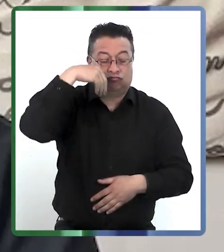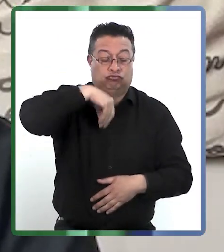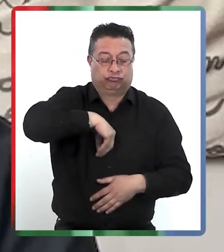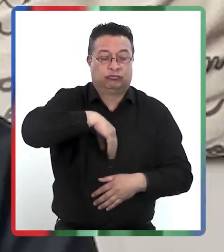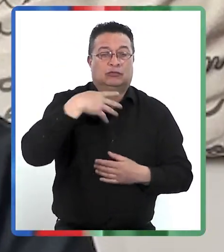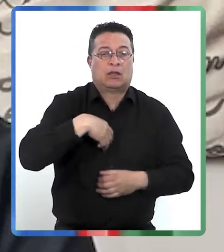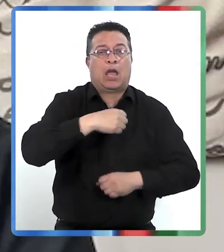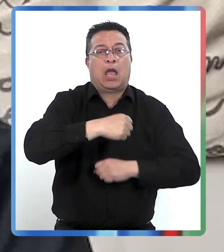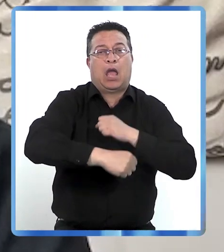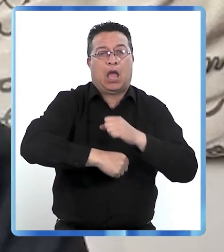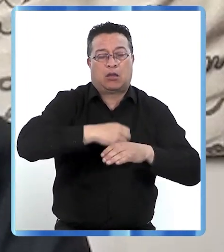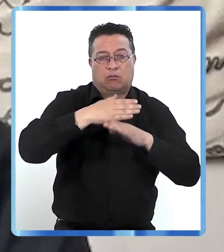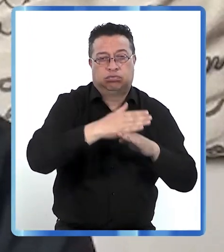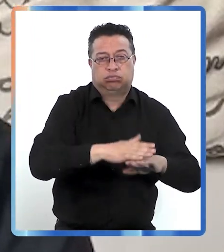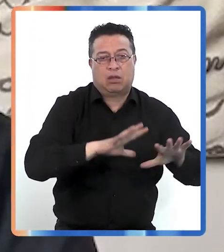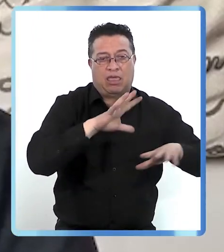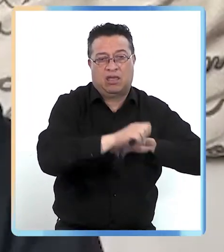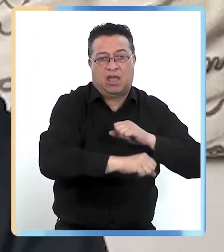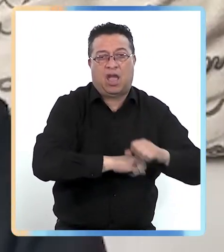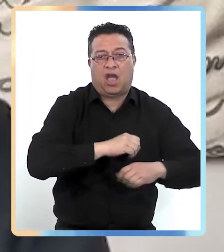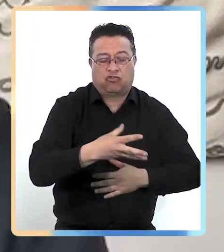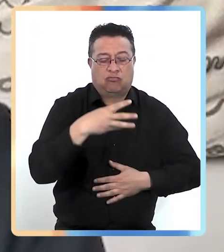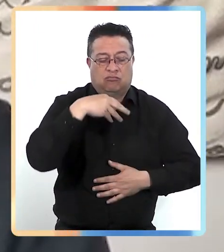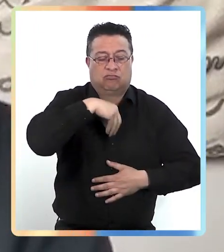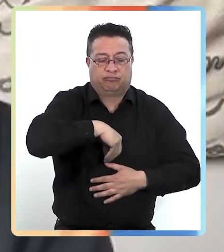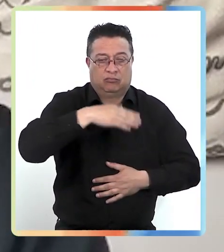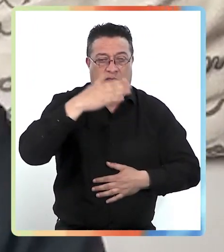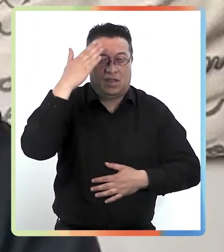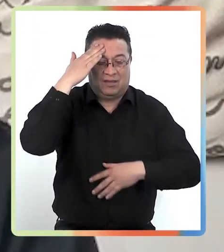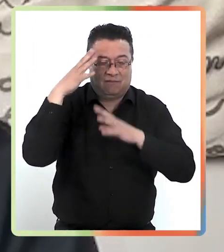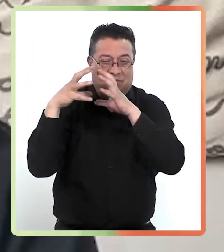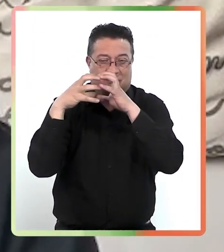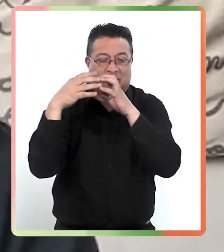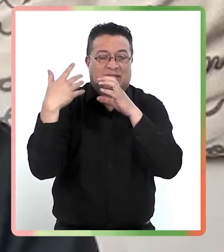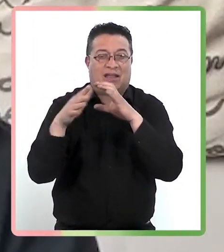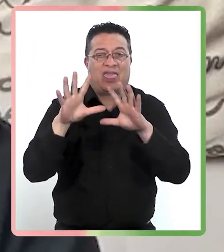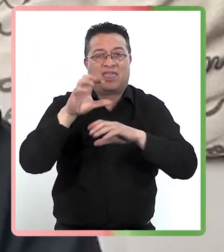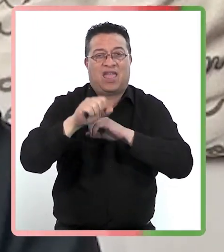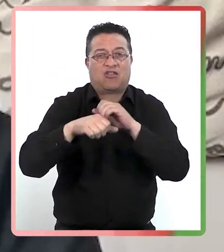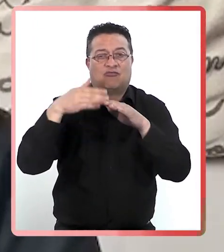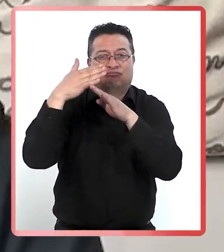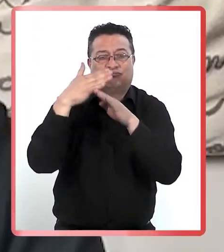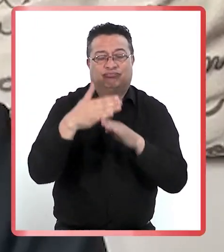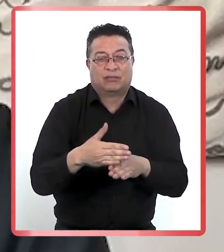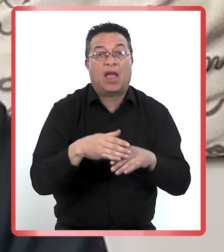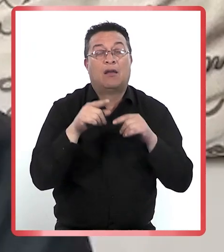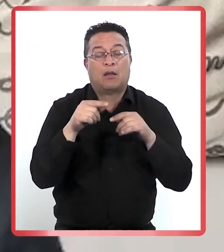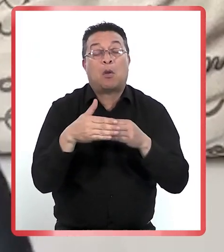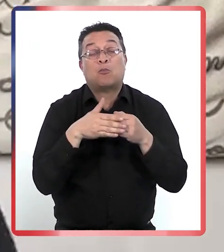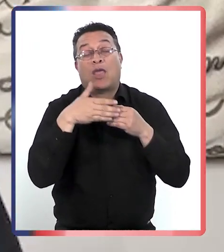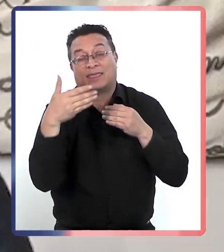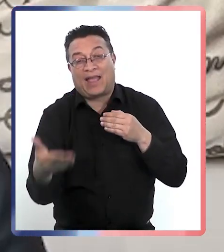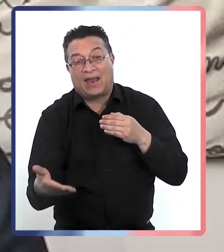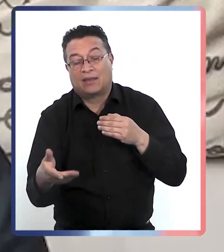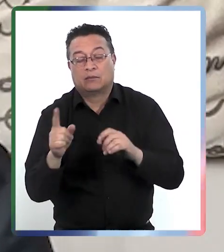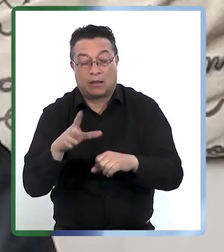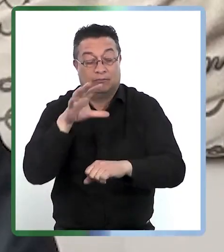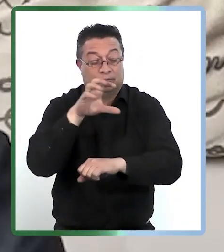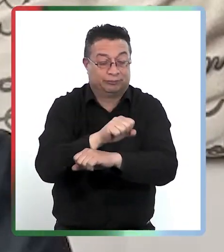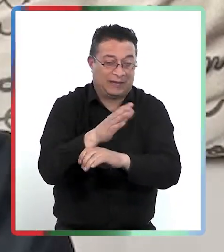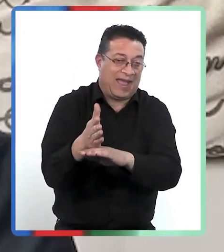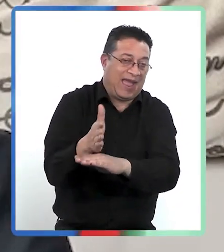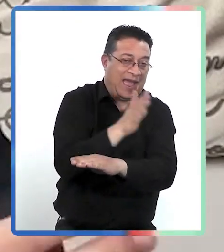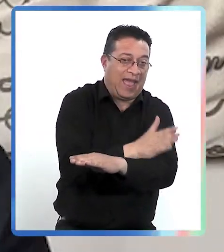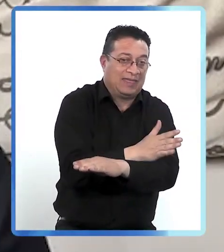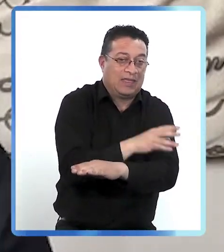lleva varios años, más de 10 años instalándose en nuestro cerebro. Entonces decimos, bueno, lo que pasa es que estamos llegando muy tarde, debemos